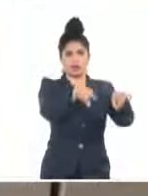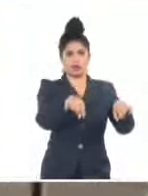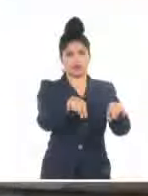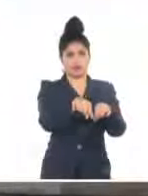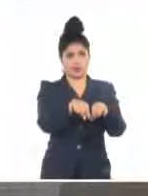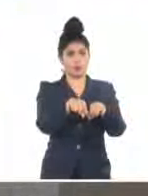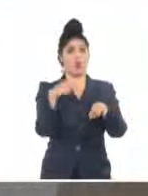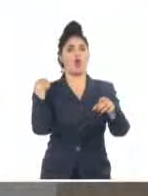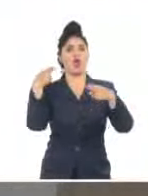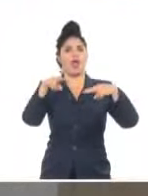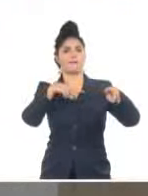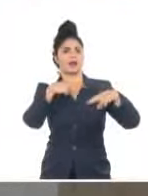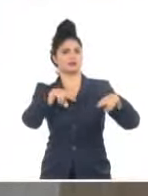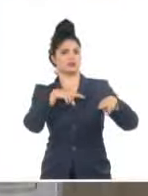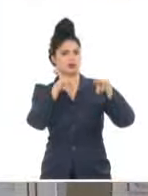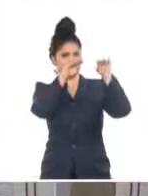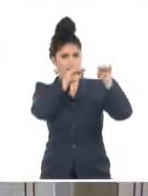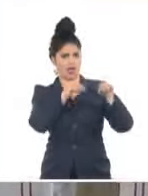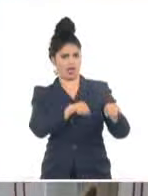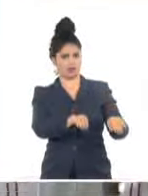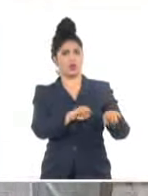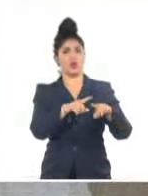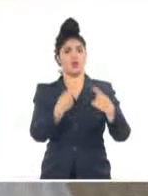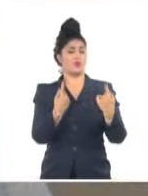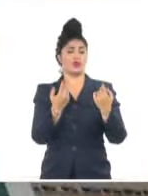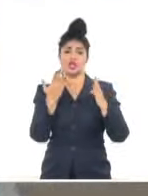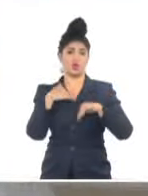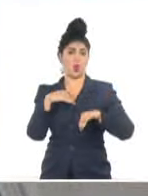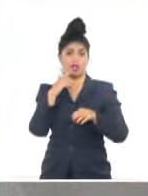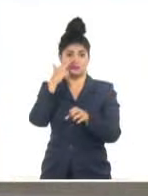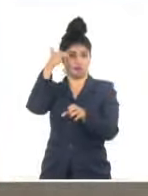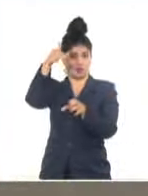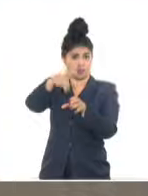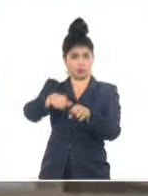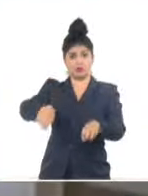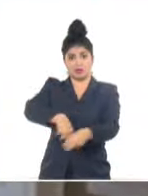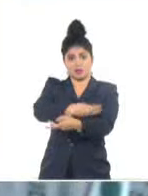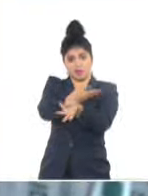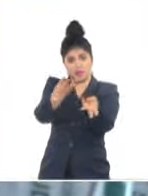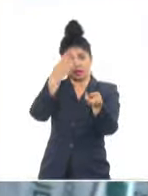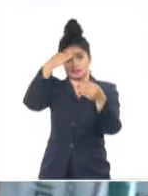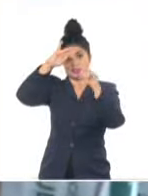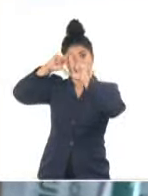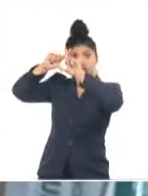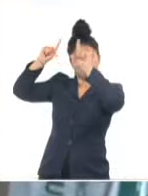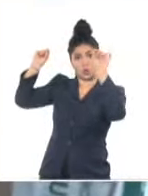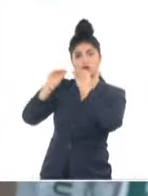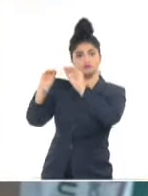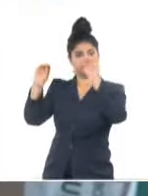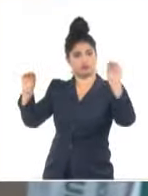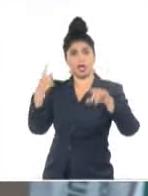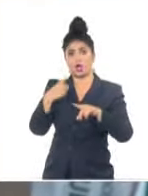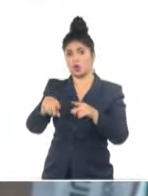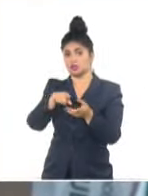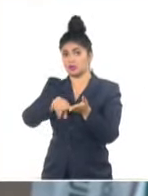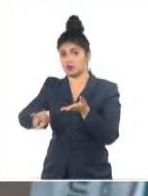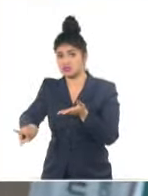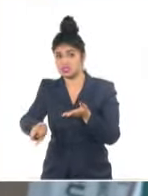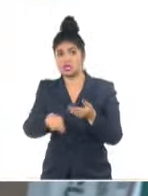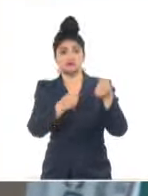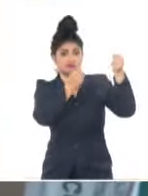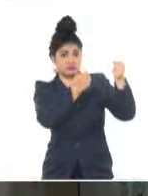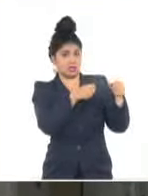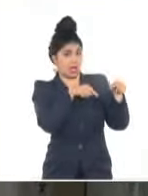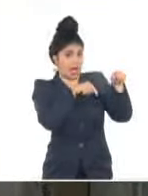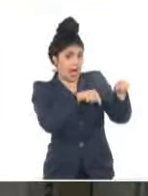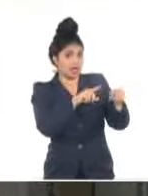pasado año, ante el déficit de combustibles para trasladarlos hacia otras provincias e instituciones de salud. Situación a